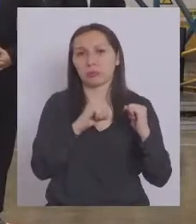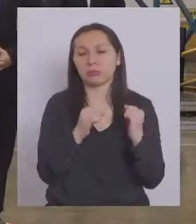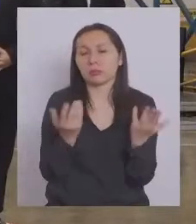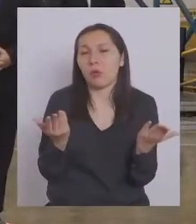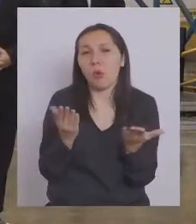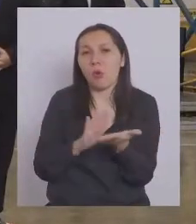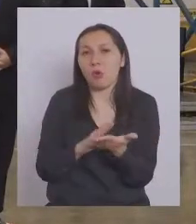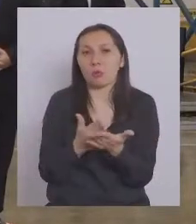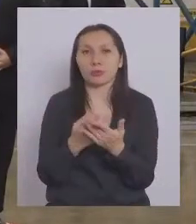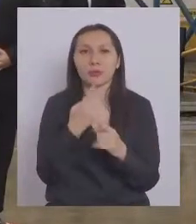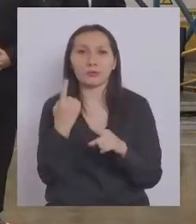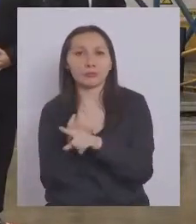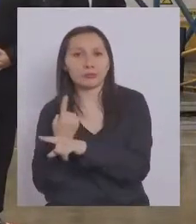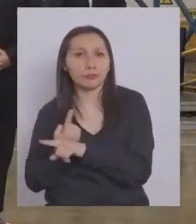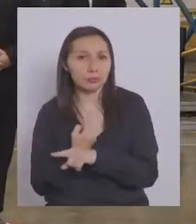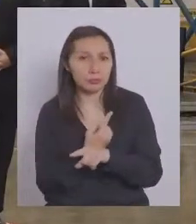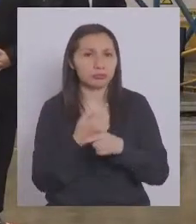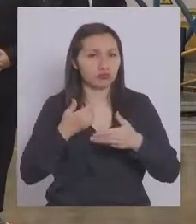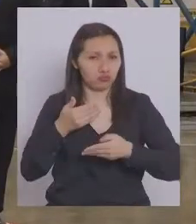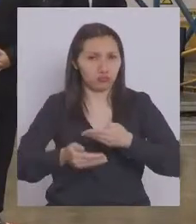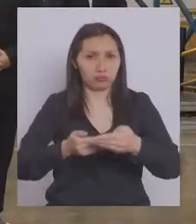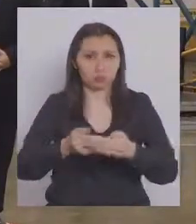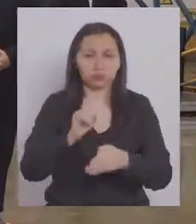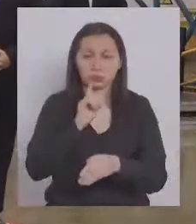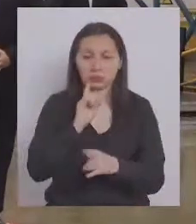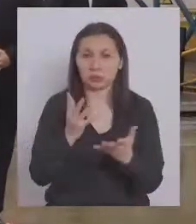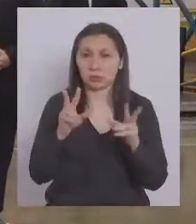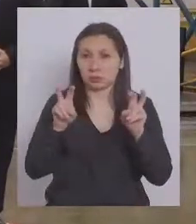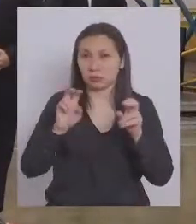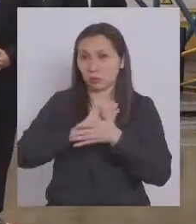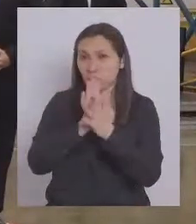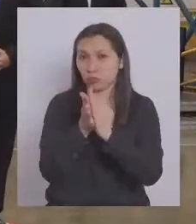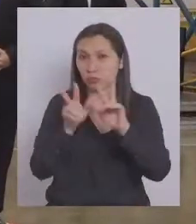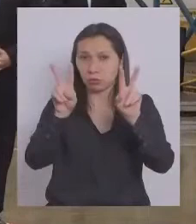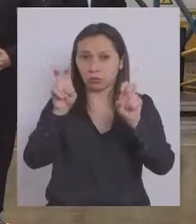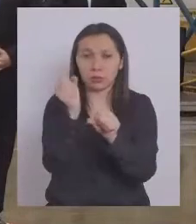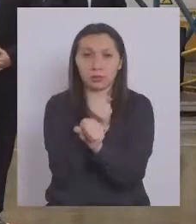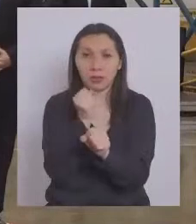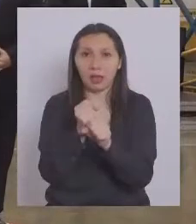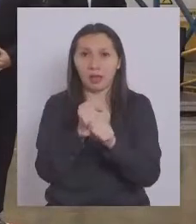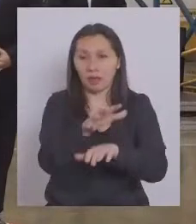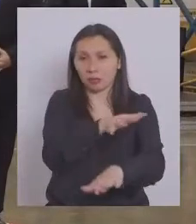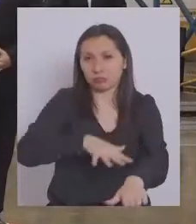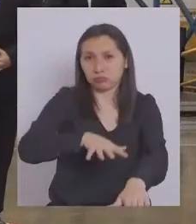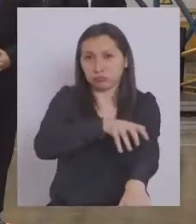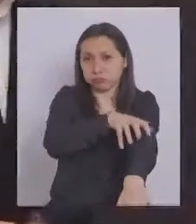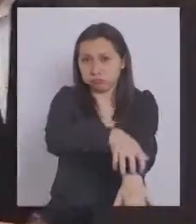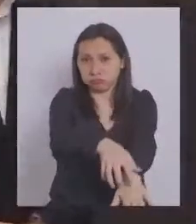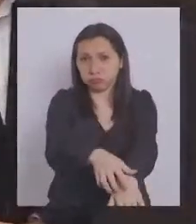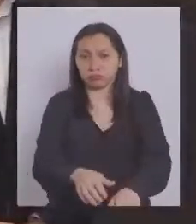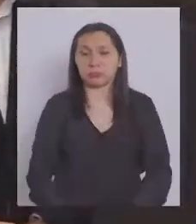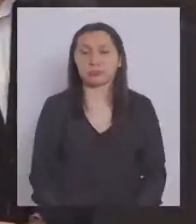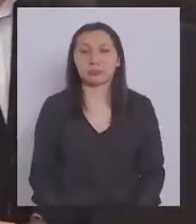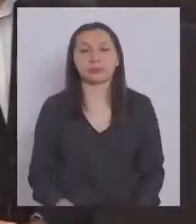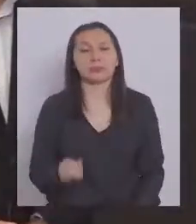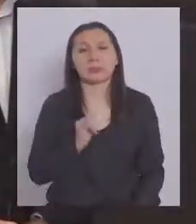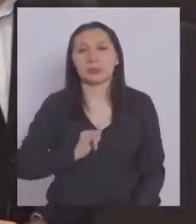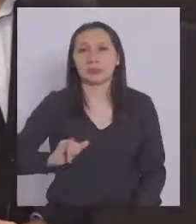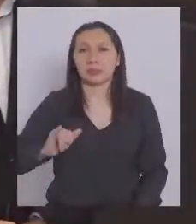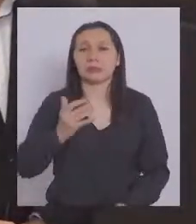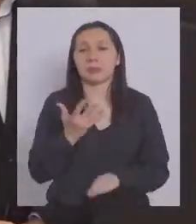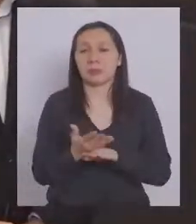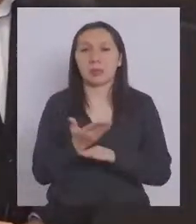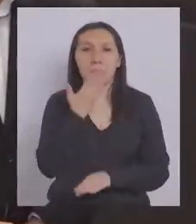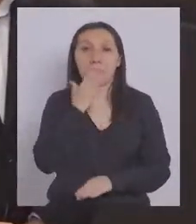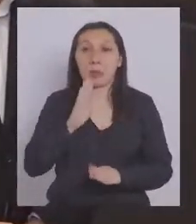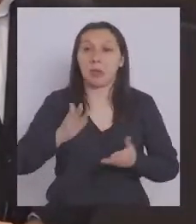están esas conversaciones? ¿Hay avances dentro de todo el trabajo que se está realizando en la macrozona? Siempre ha habido el